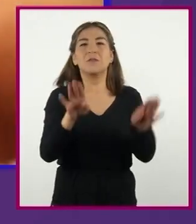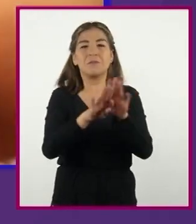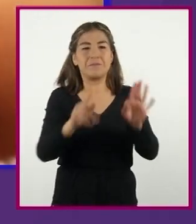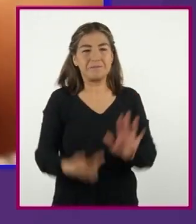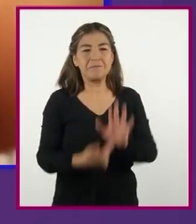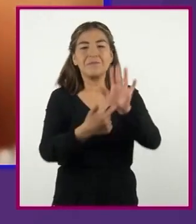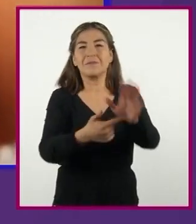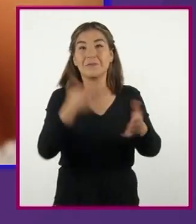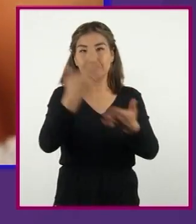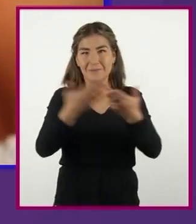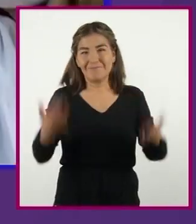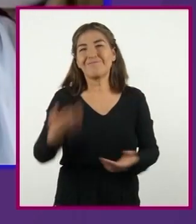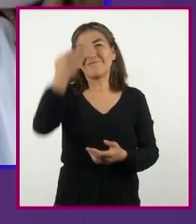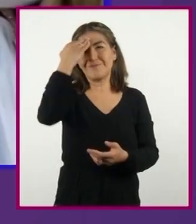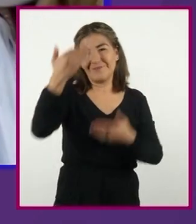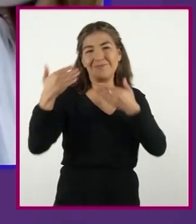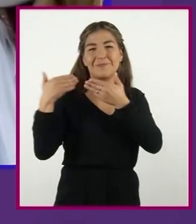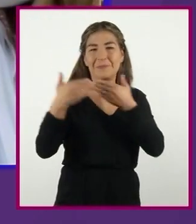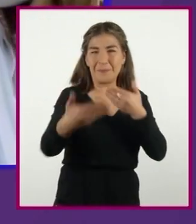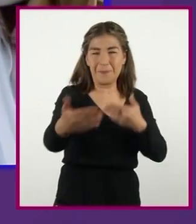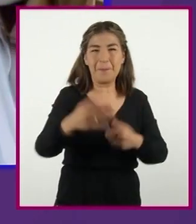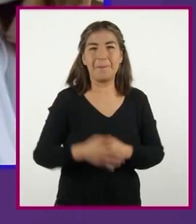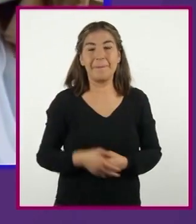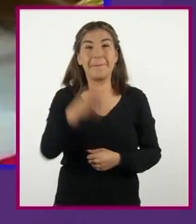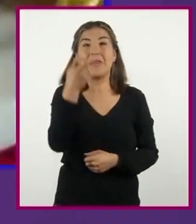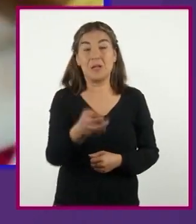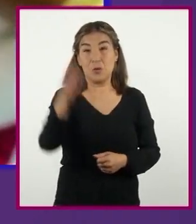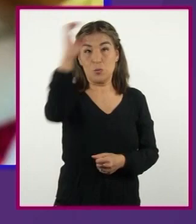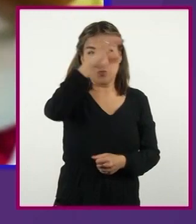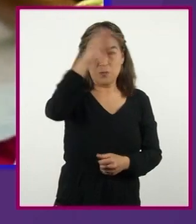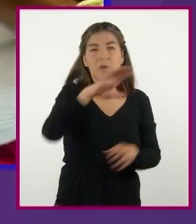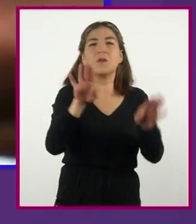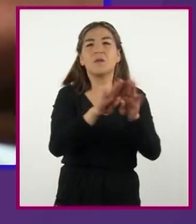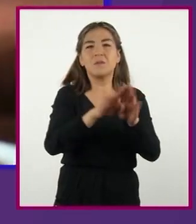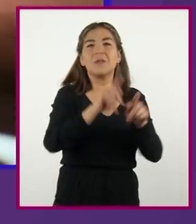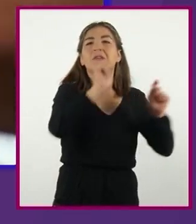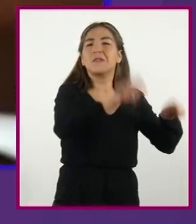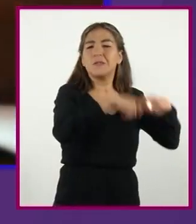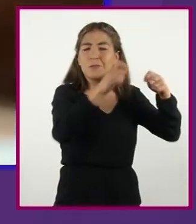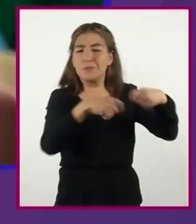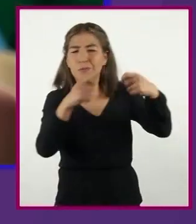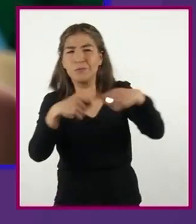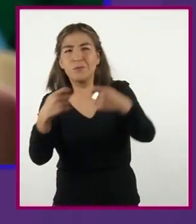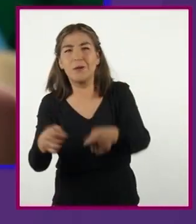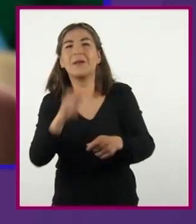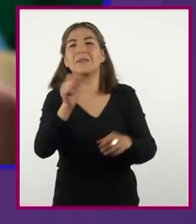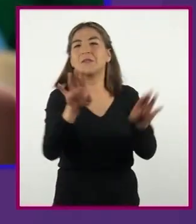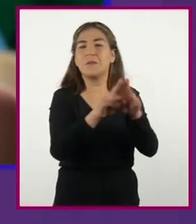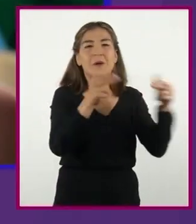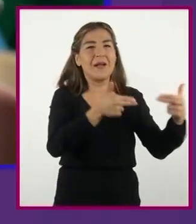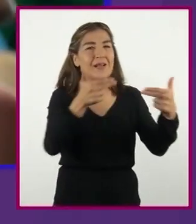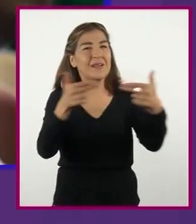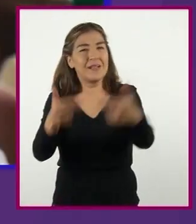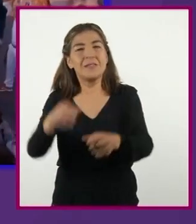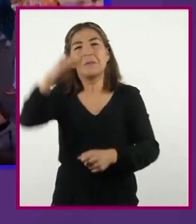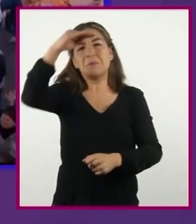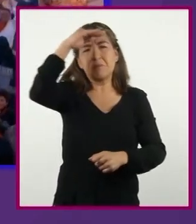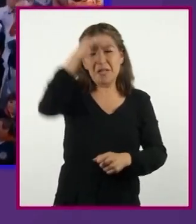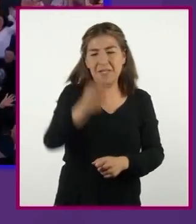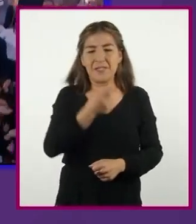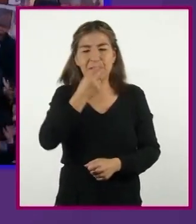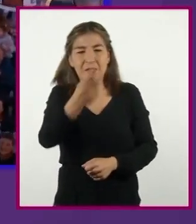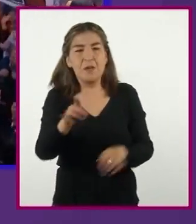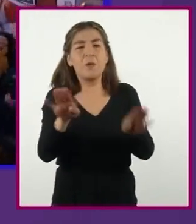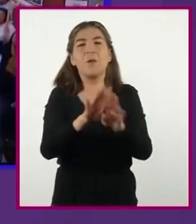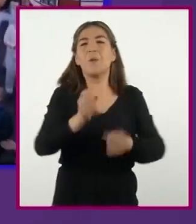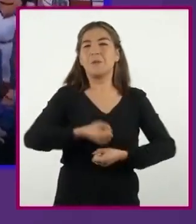manifiestan en nuestro actuar cotidiano. Así, la cultura se transmite por medio de lo que hacemos, decimos, pensamos y cómo